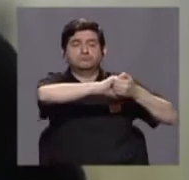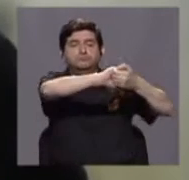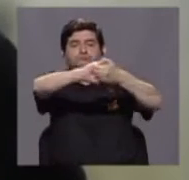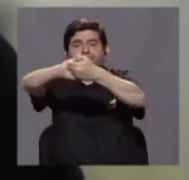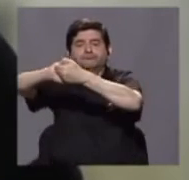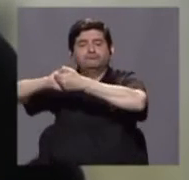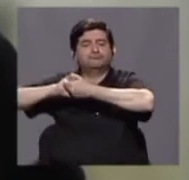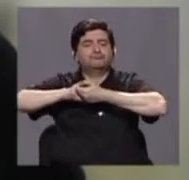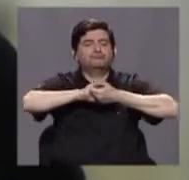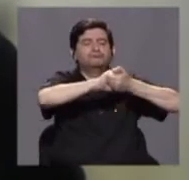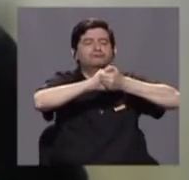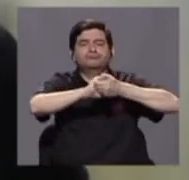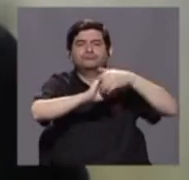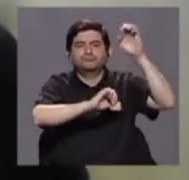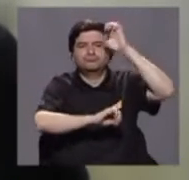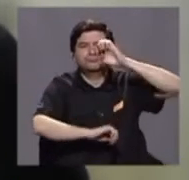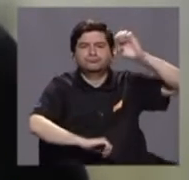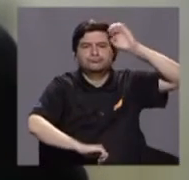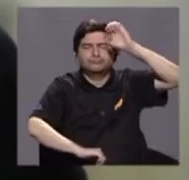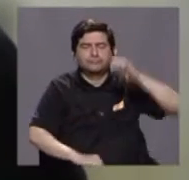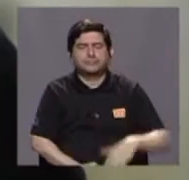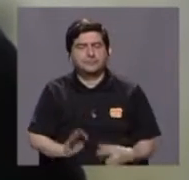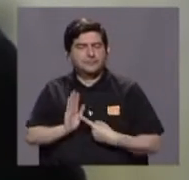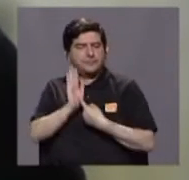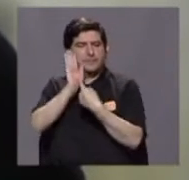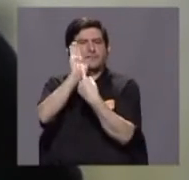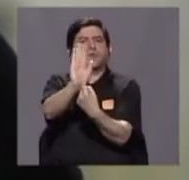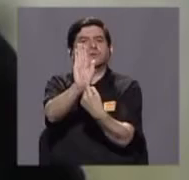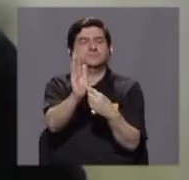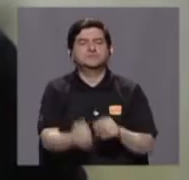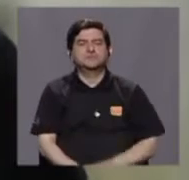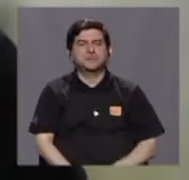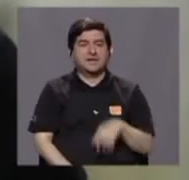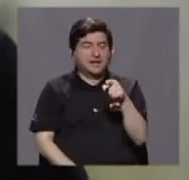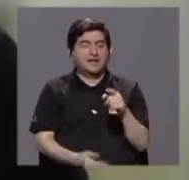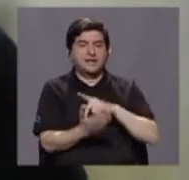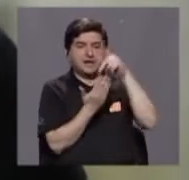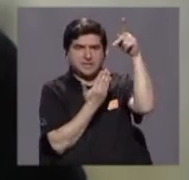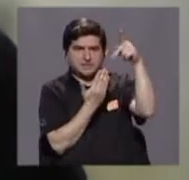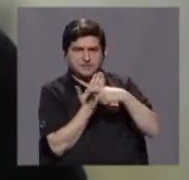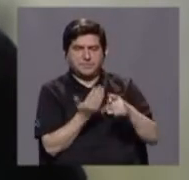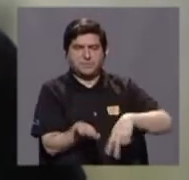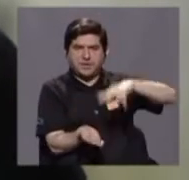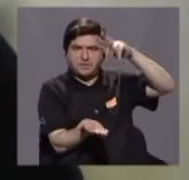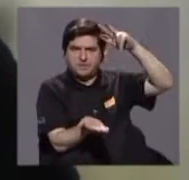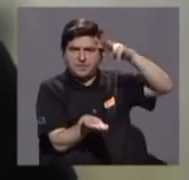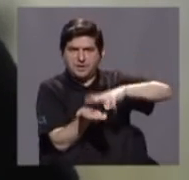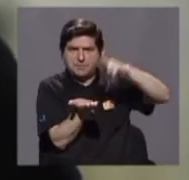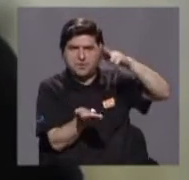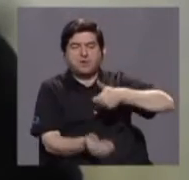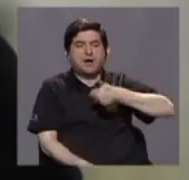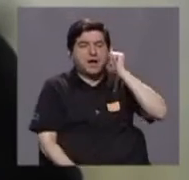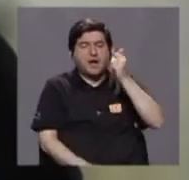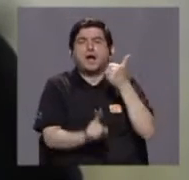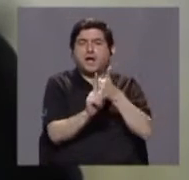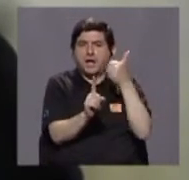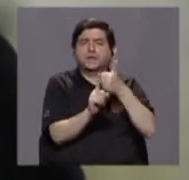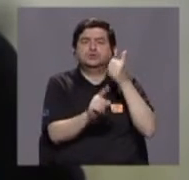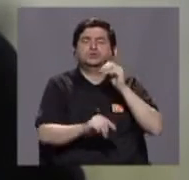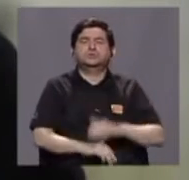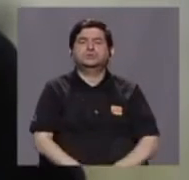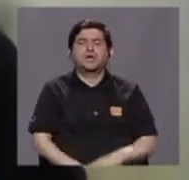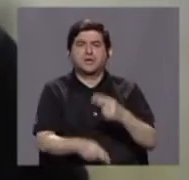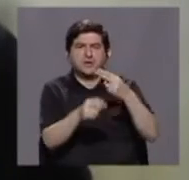solidaridad europea que se expresa en el programa que se ha aprobado ayer mismo, que